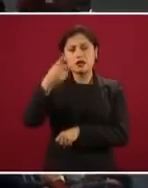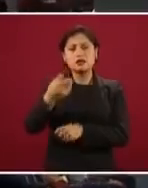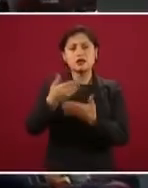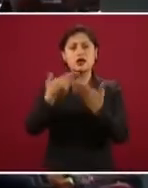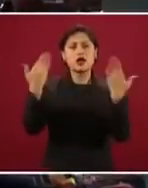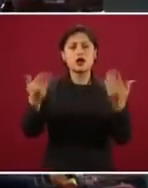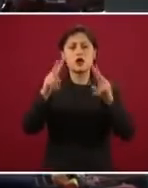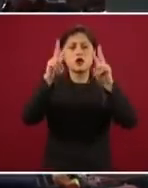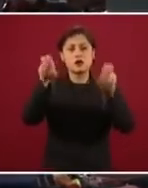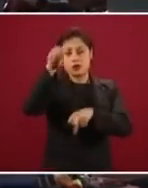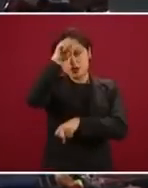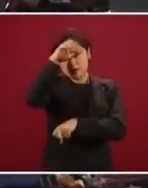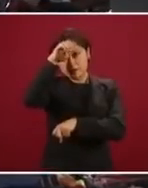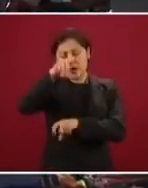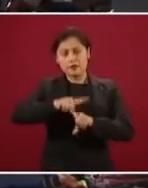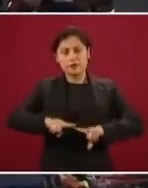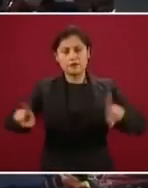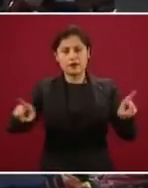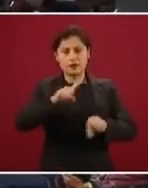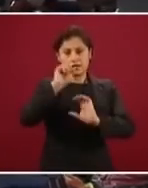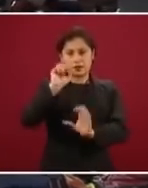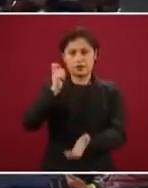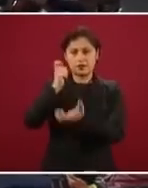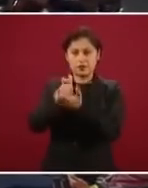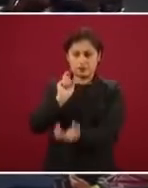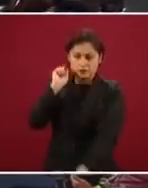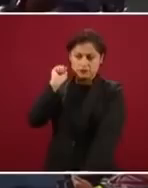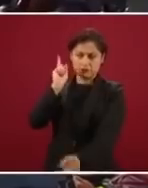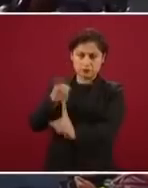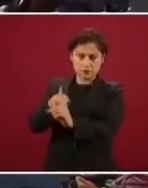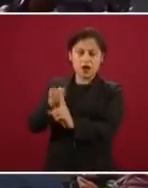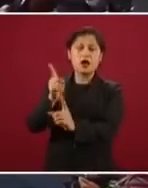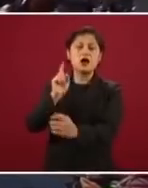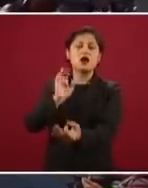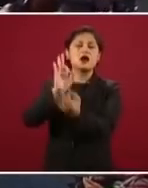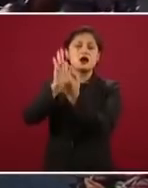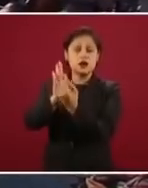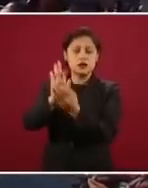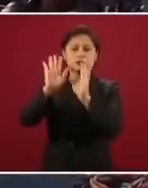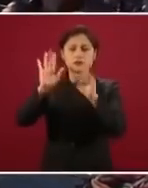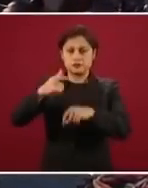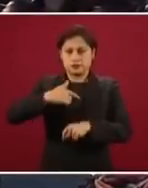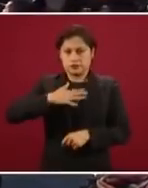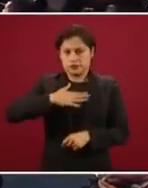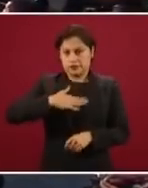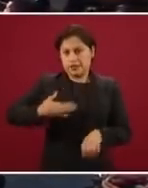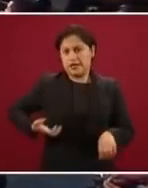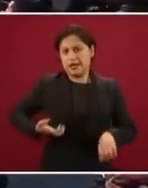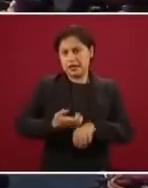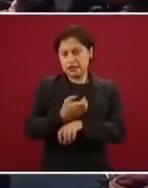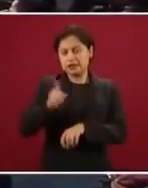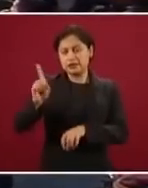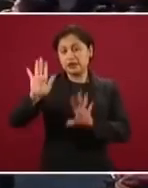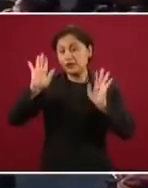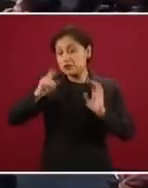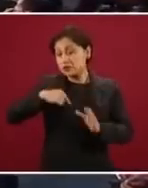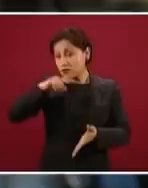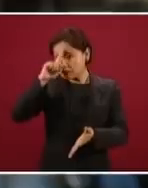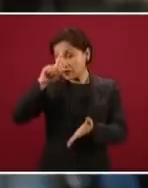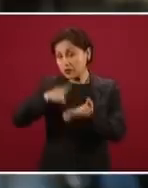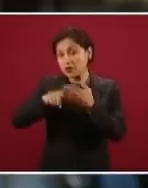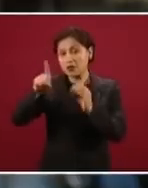los recursos van de manera directa yo vengo de un estado que yo creo que era el líder bueno en el uso de los recursos del fondo minero para